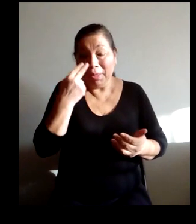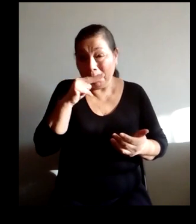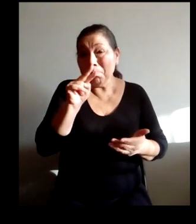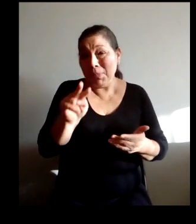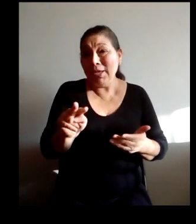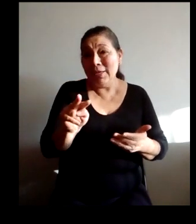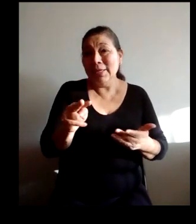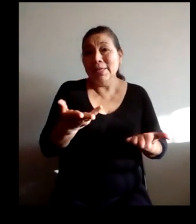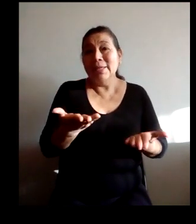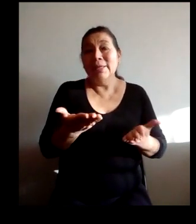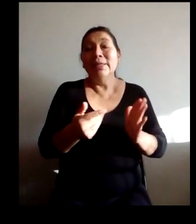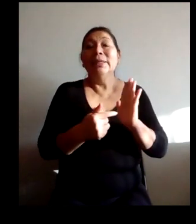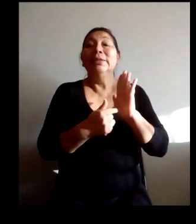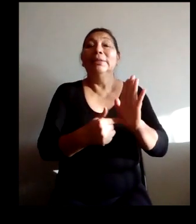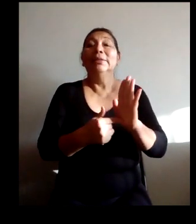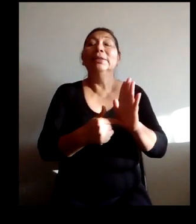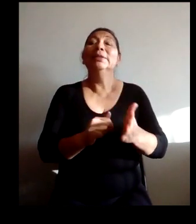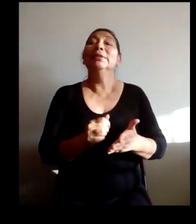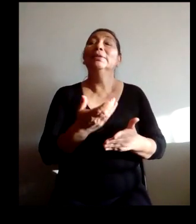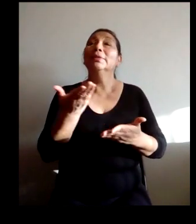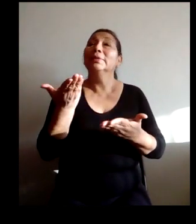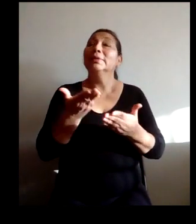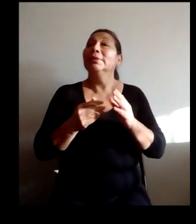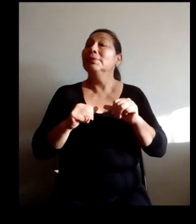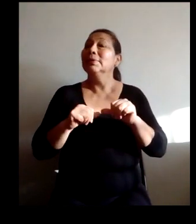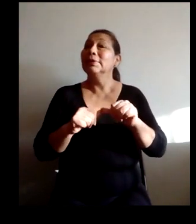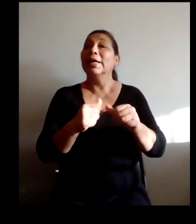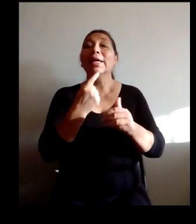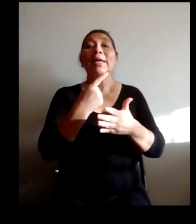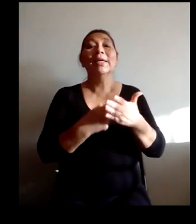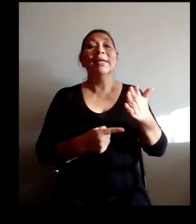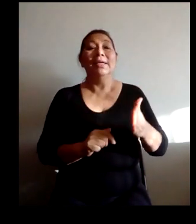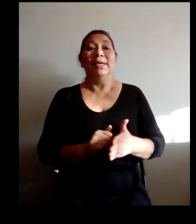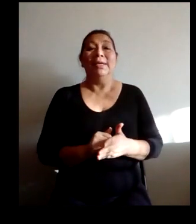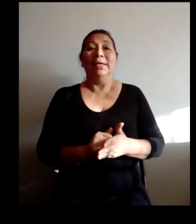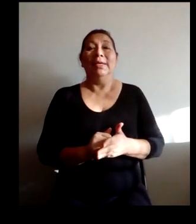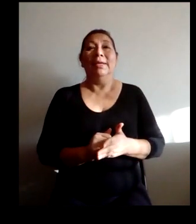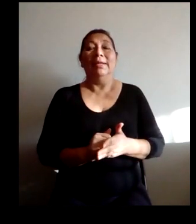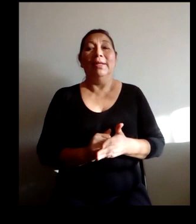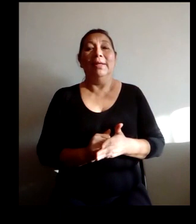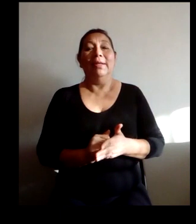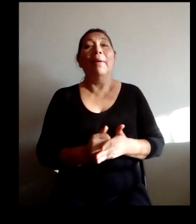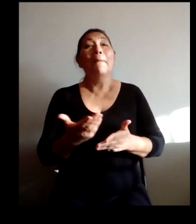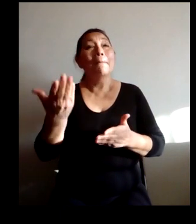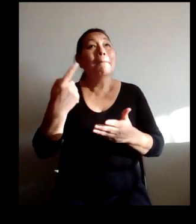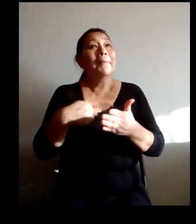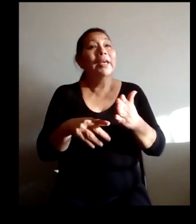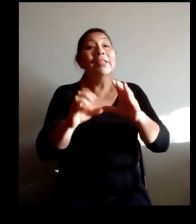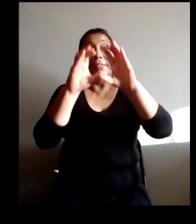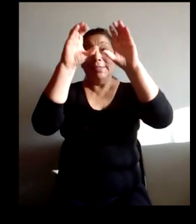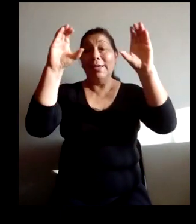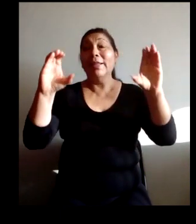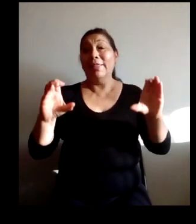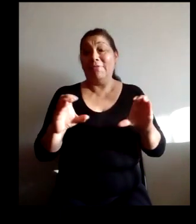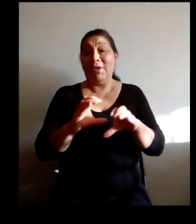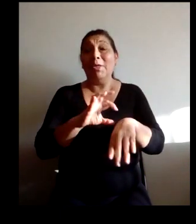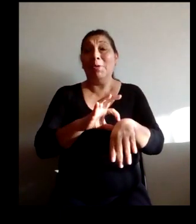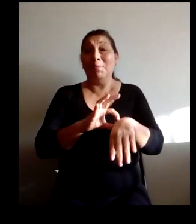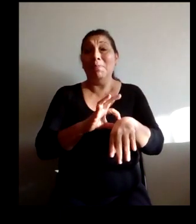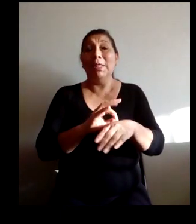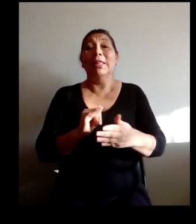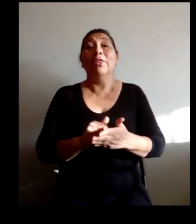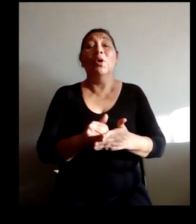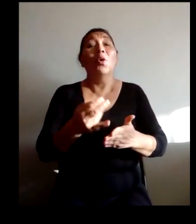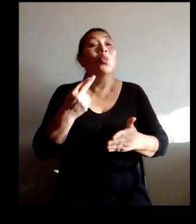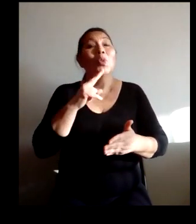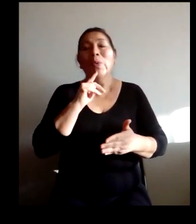podrán apreciar, expresamente la sala, aplicando el precedente, señala que se considera que el certificado médico presentado